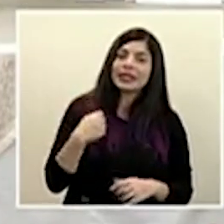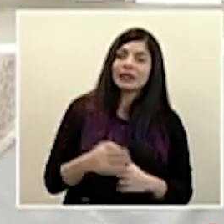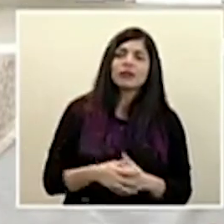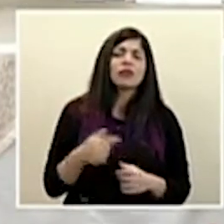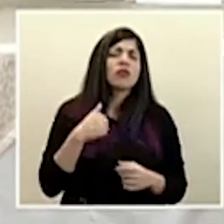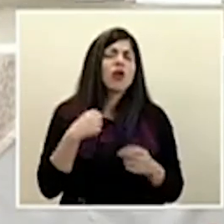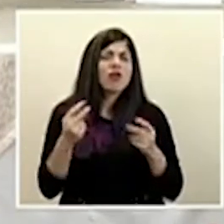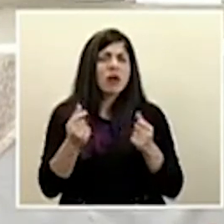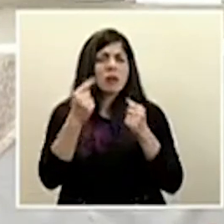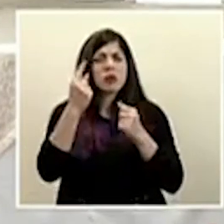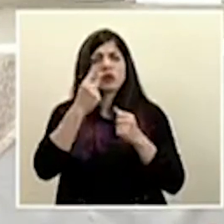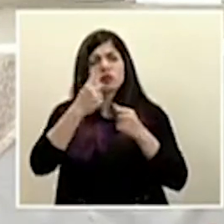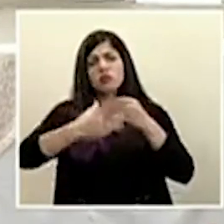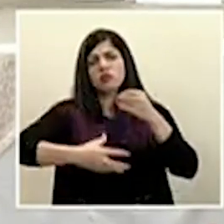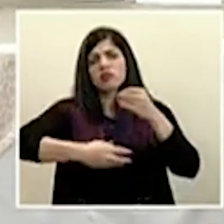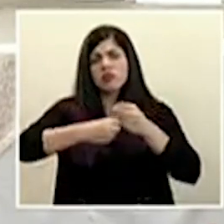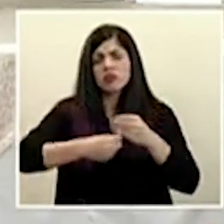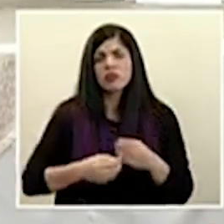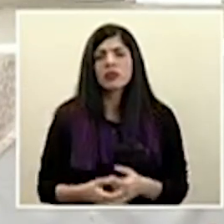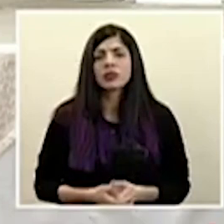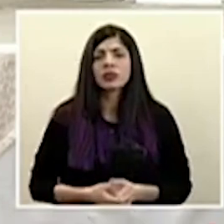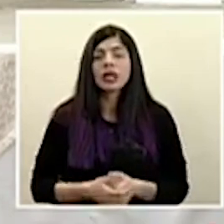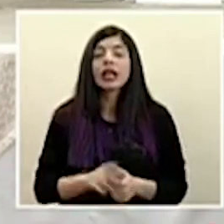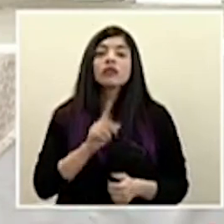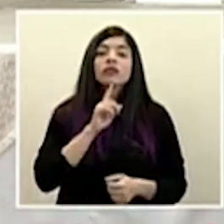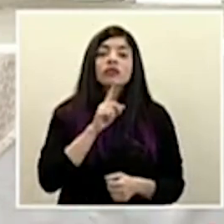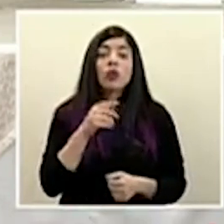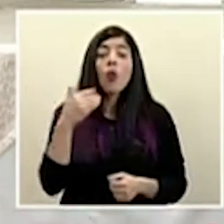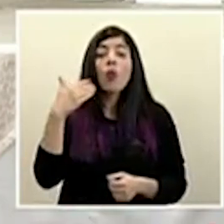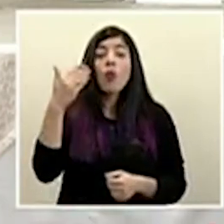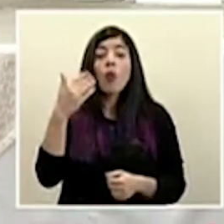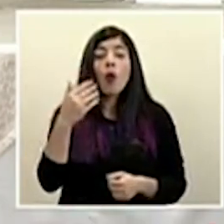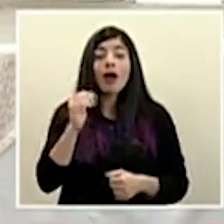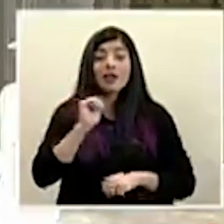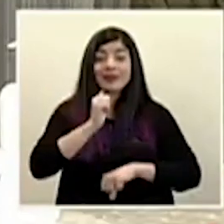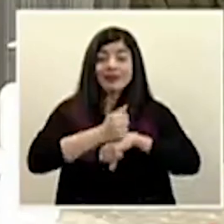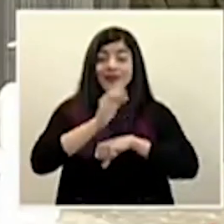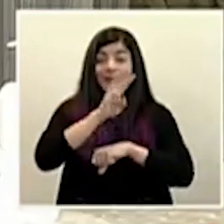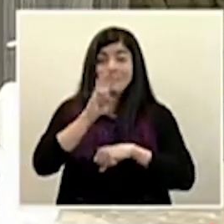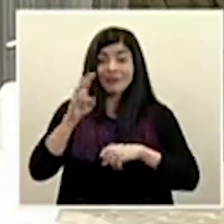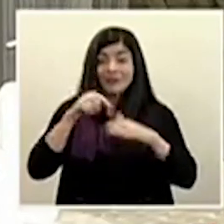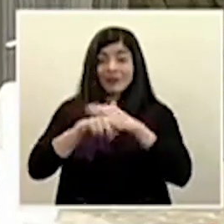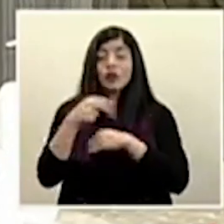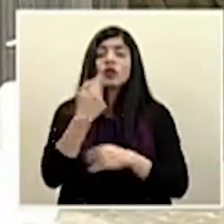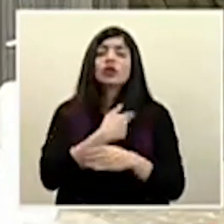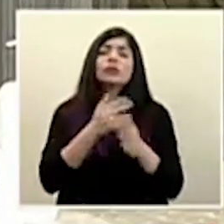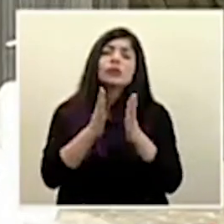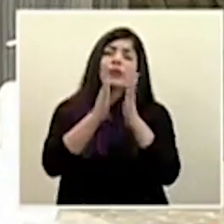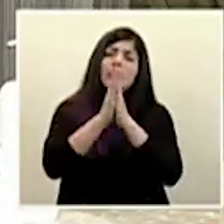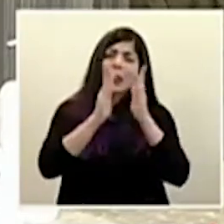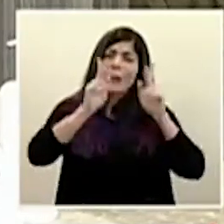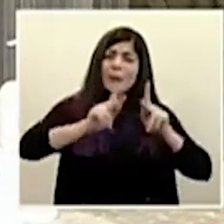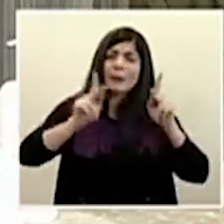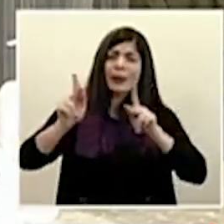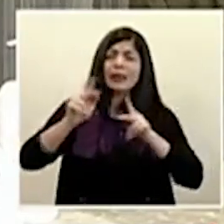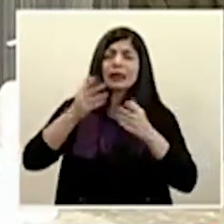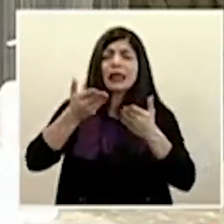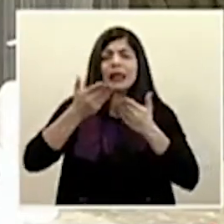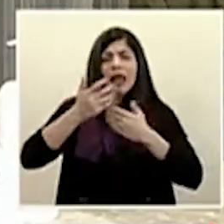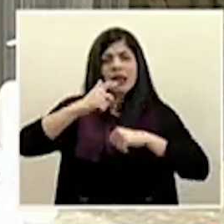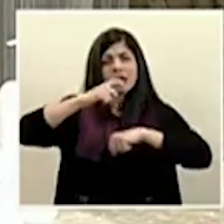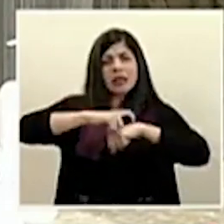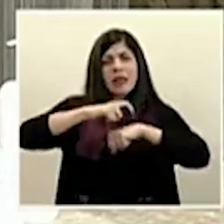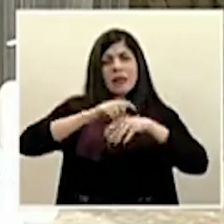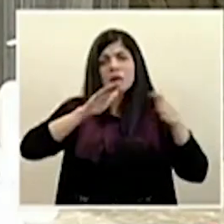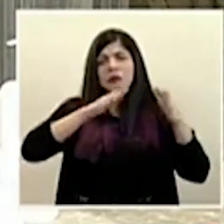Muy rápidamente agregar nada más que efectivamente cuando salió la plataforma les pedimos a la población un compás de tiempo de